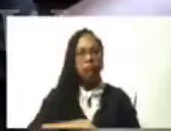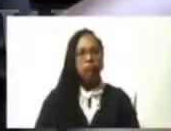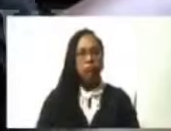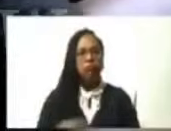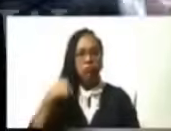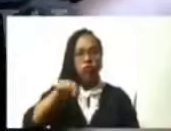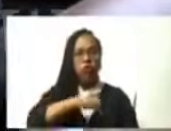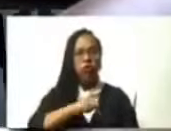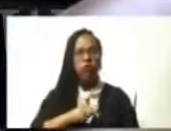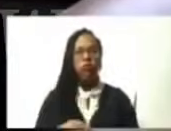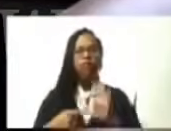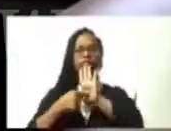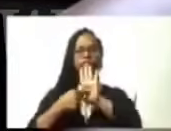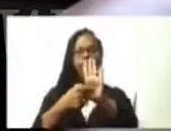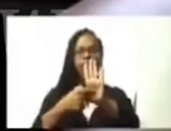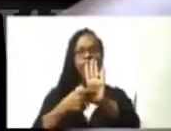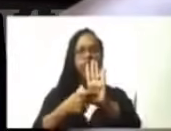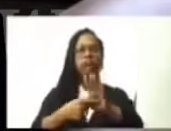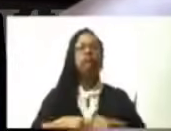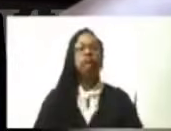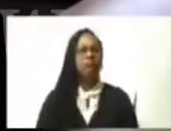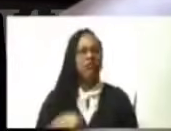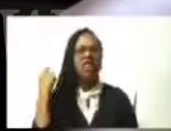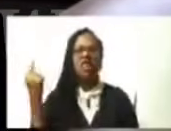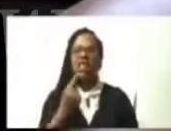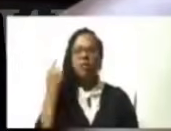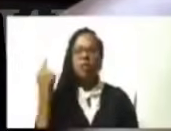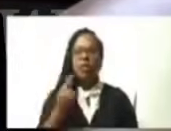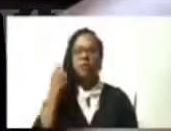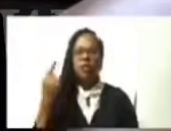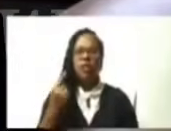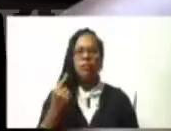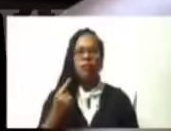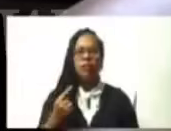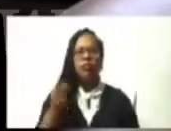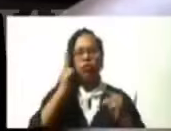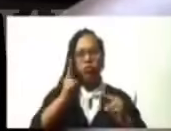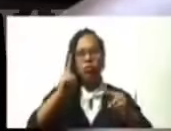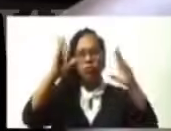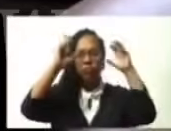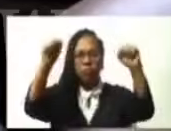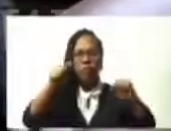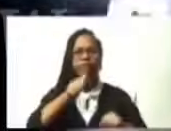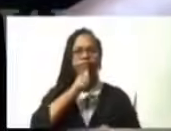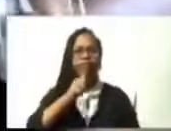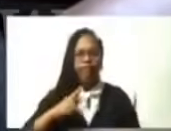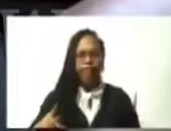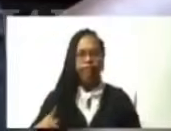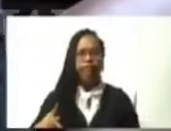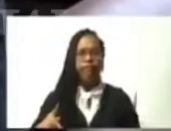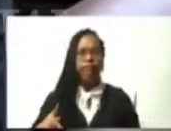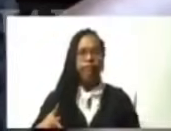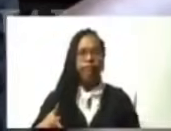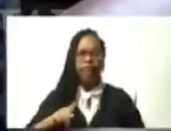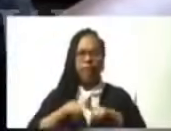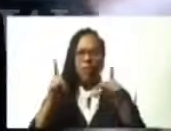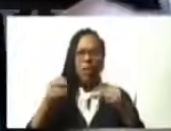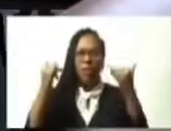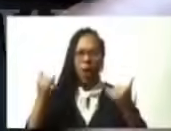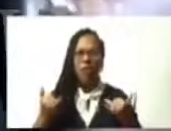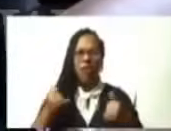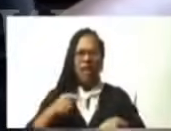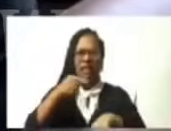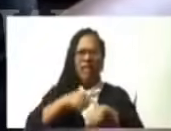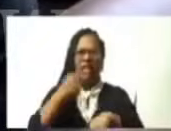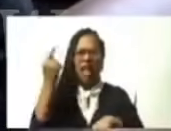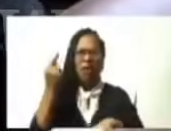dar. La vamos a dar como lo hemos hecho, honorable presidente Pacheco. Pero este no es momento de decir que si